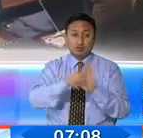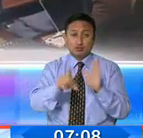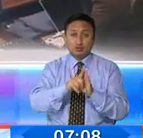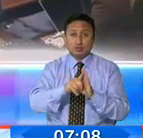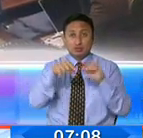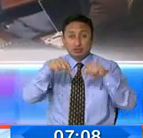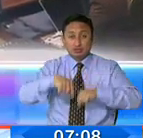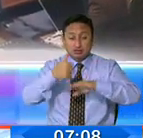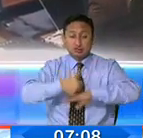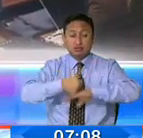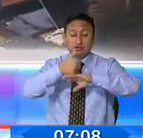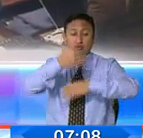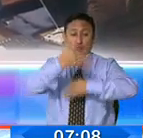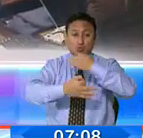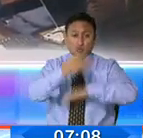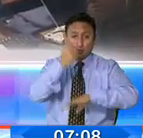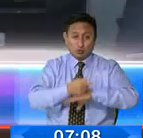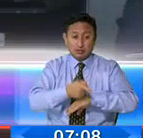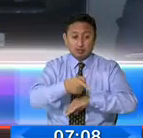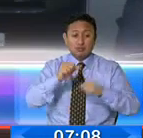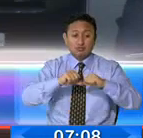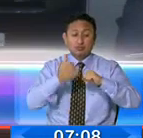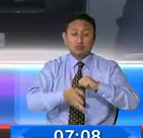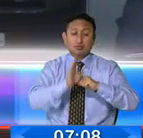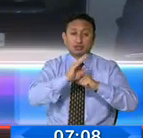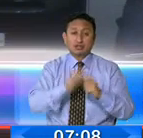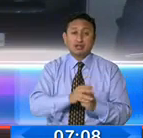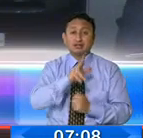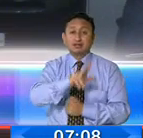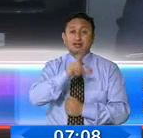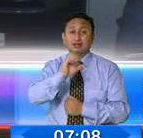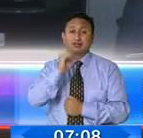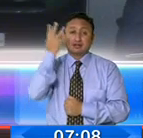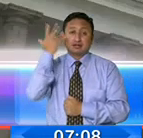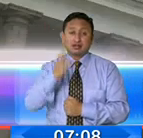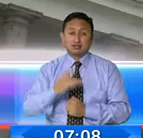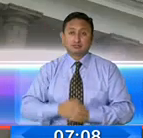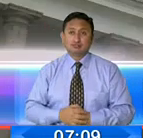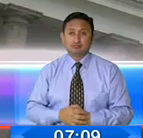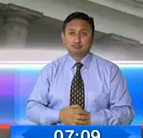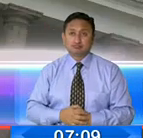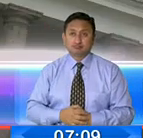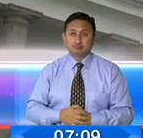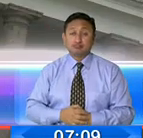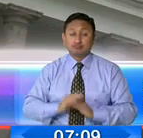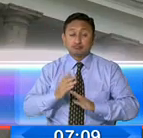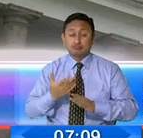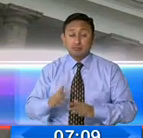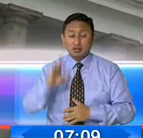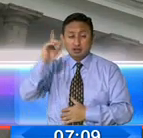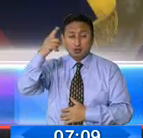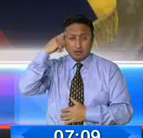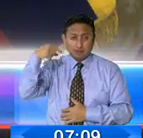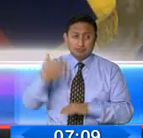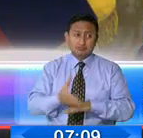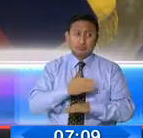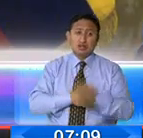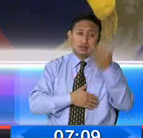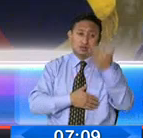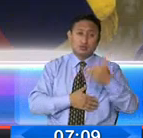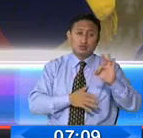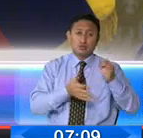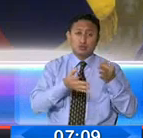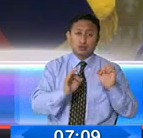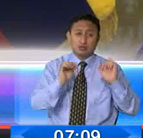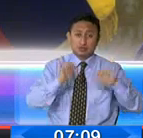ha dictaminado la Corte Constitucional, la Asamblea Nacional tendrá un plazo de 30 días. El dictamen llega después que el Ejecutivo el pasado 19 de